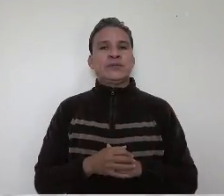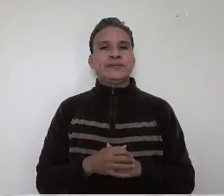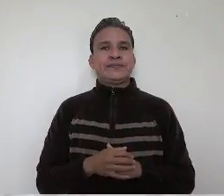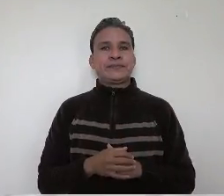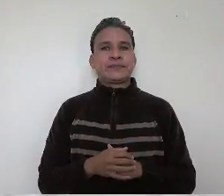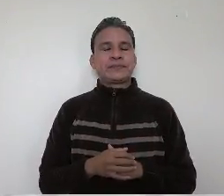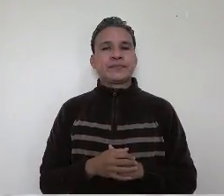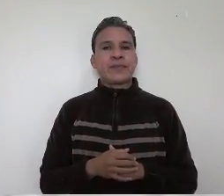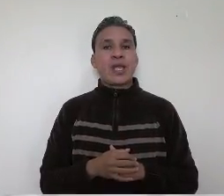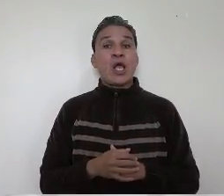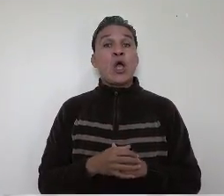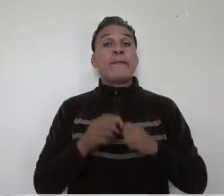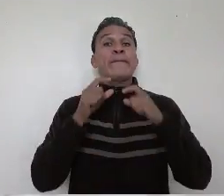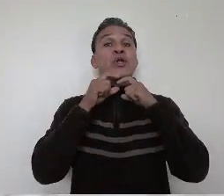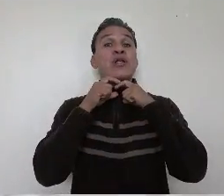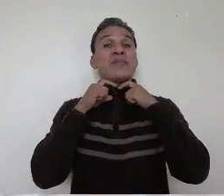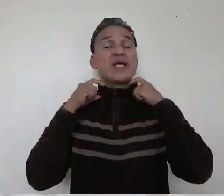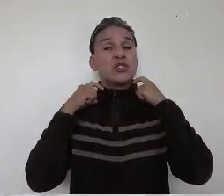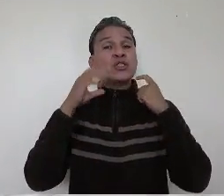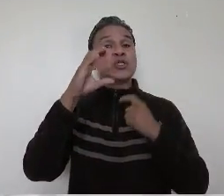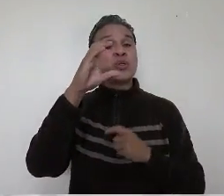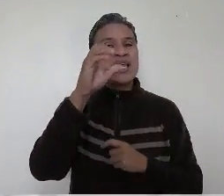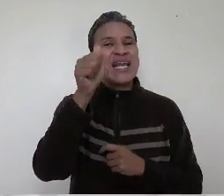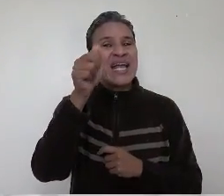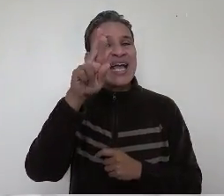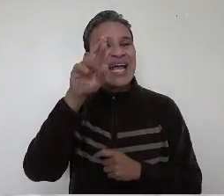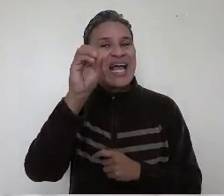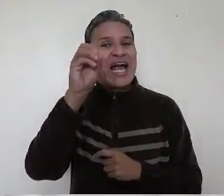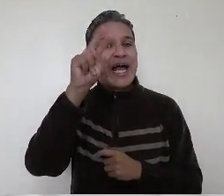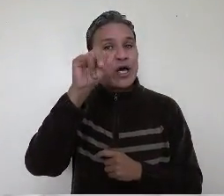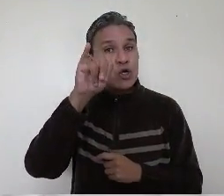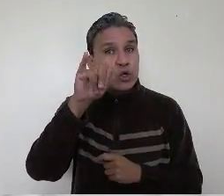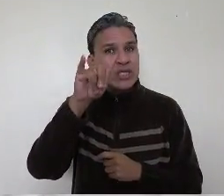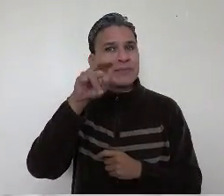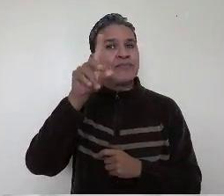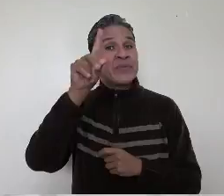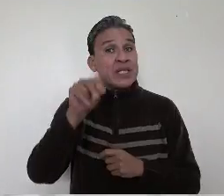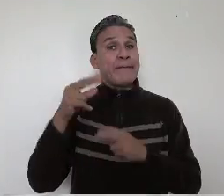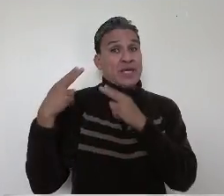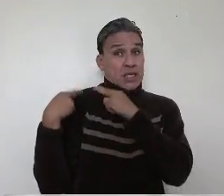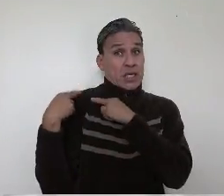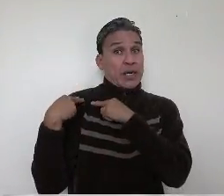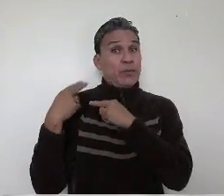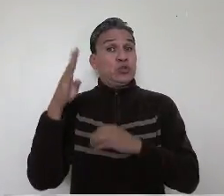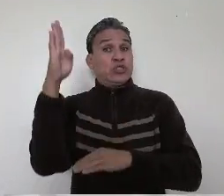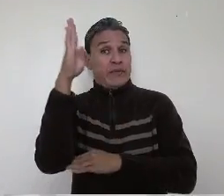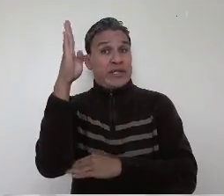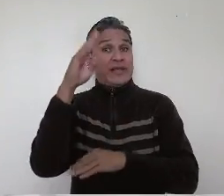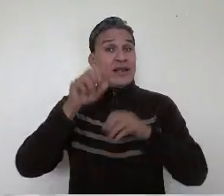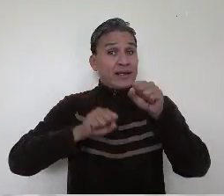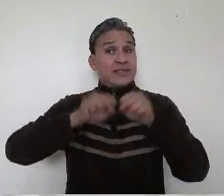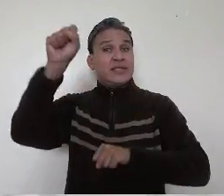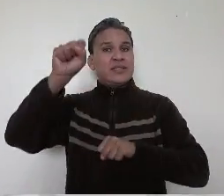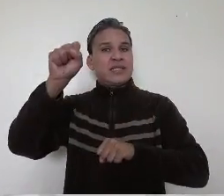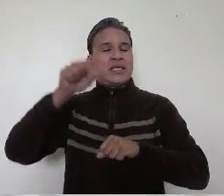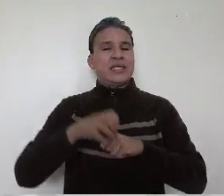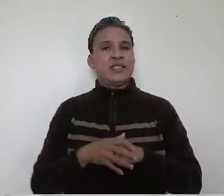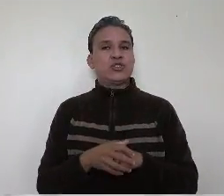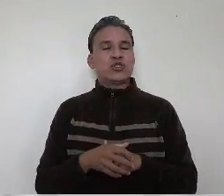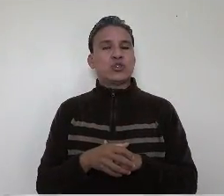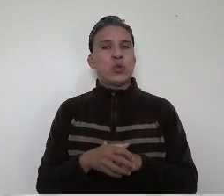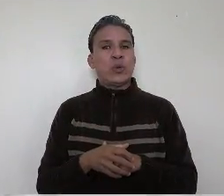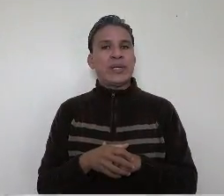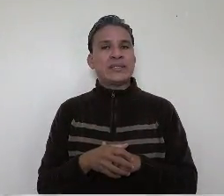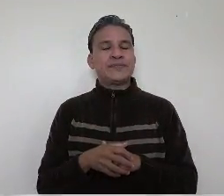Por el Vicariato del Caroní, que ha sido encargado también a nuestra diócesis de San Cristóbal, para que la misión